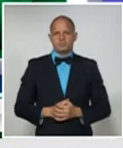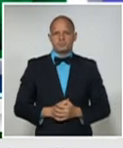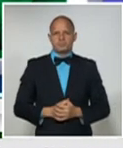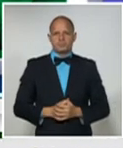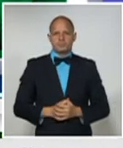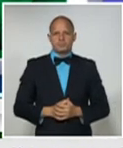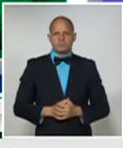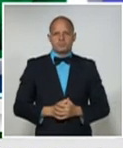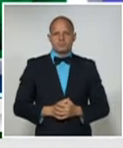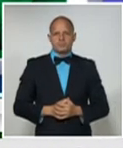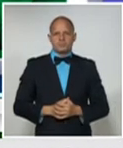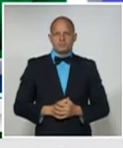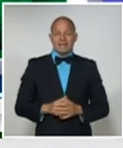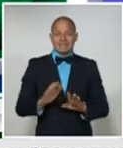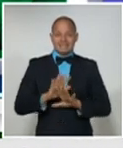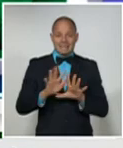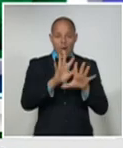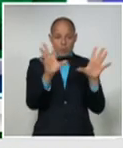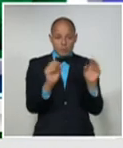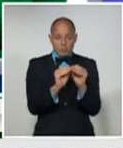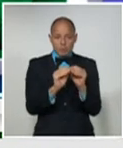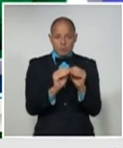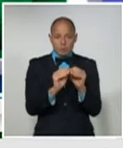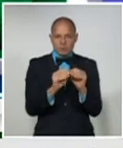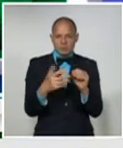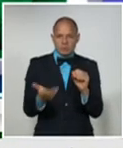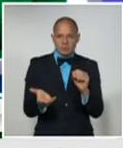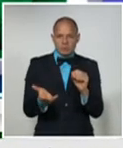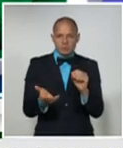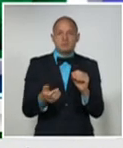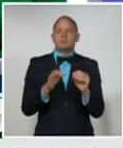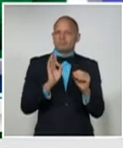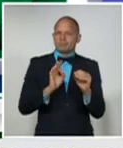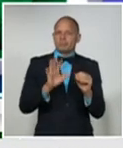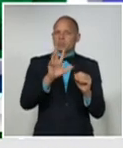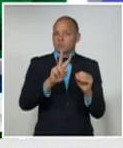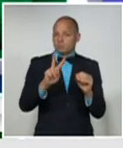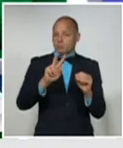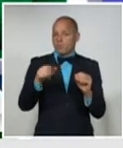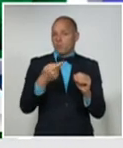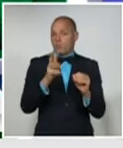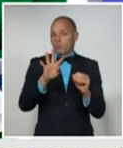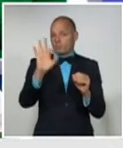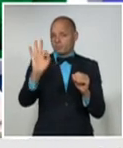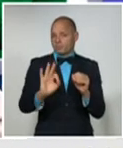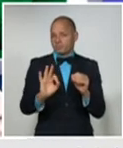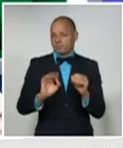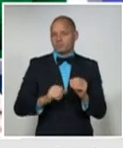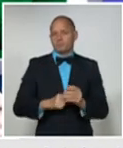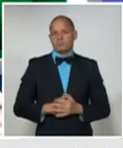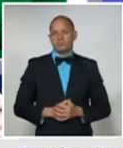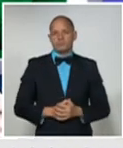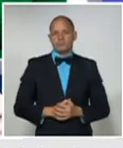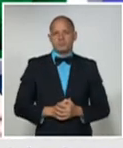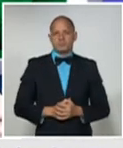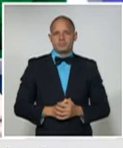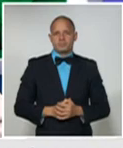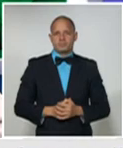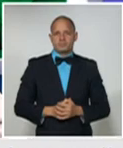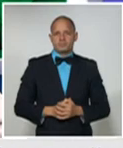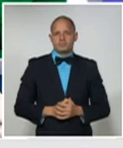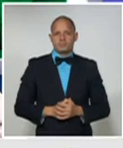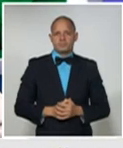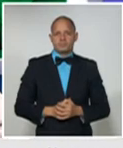el acumulado, 52,4% de todos los pacientes diagnosticados en Cuba, pues